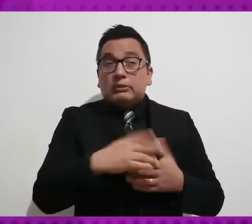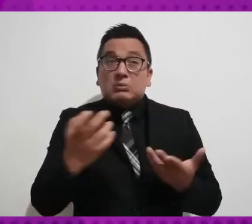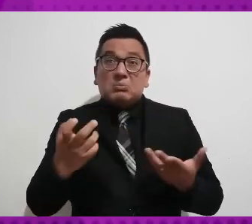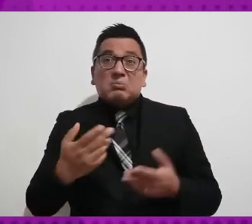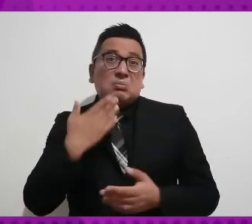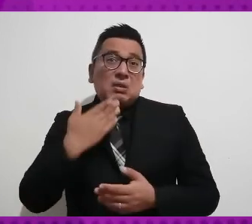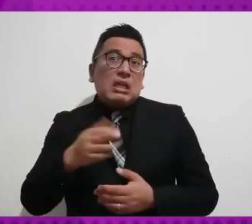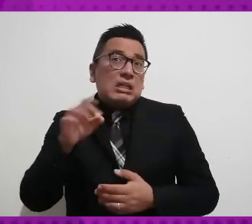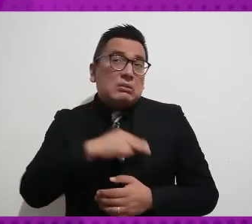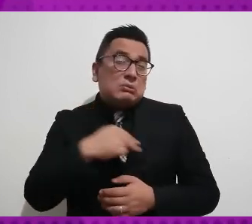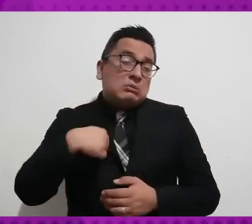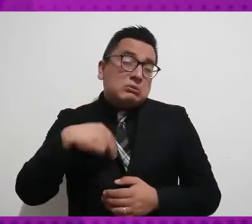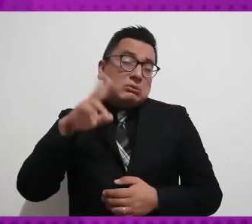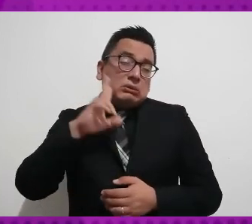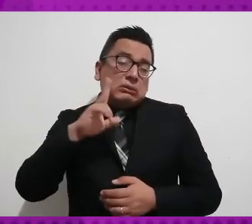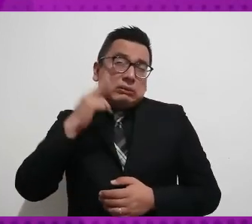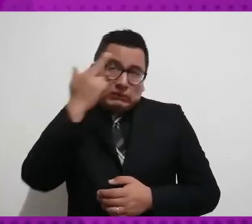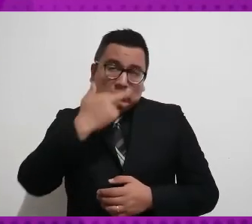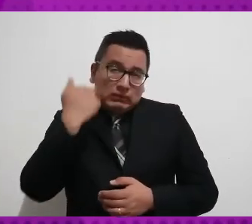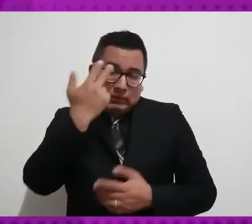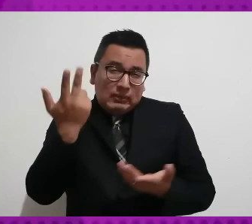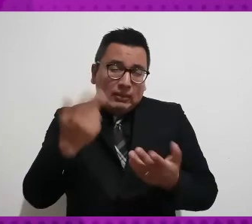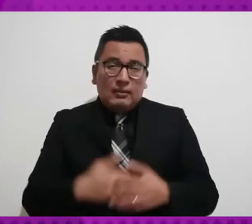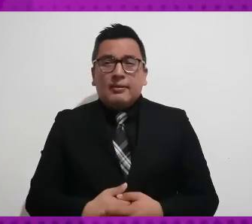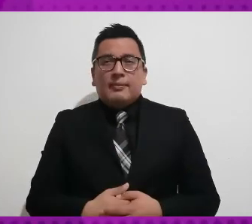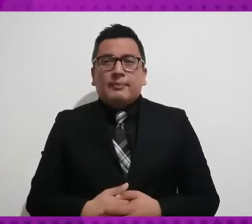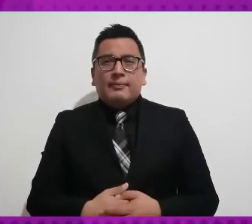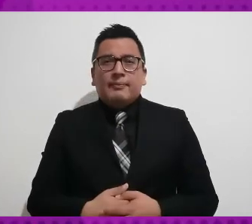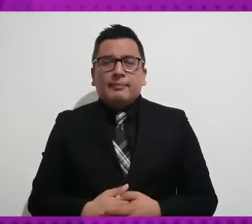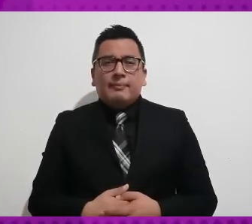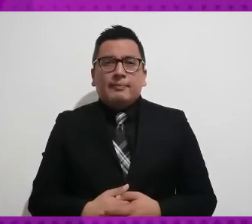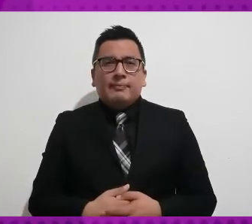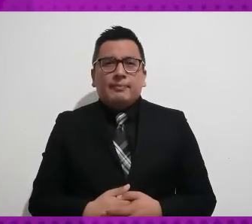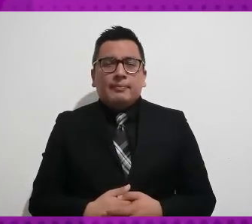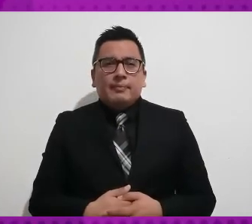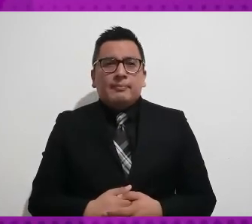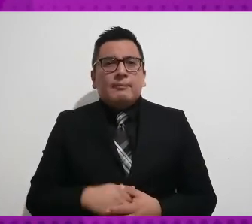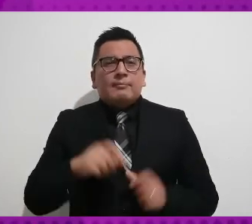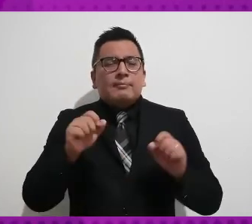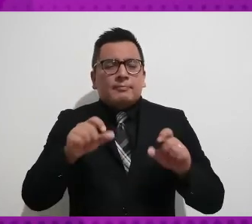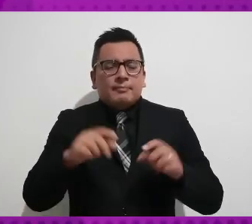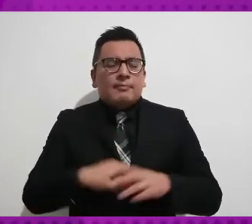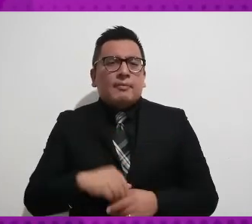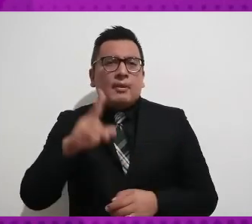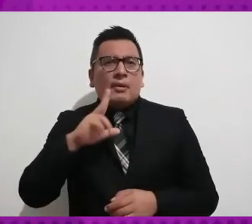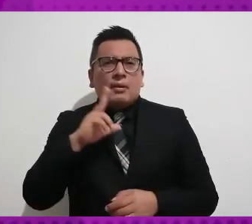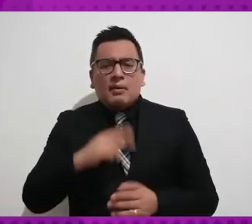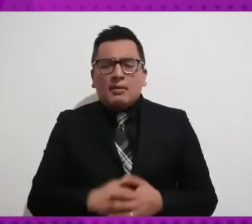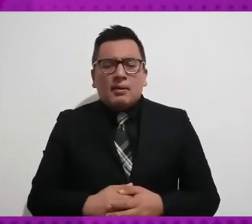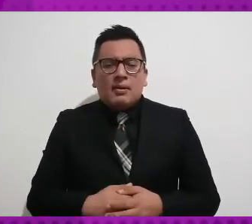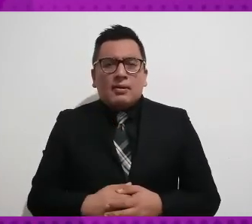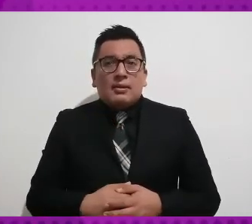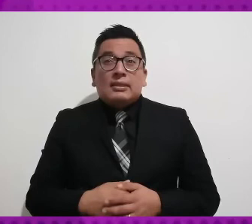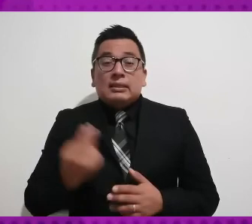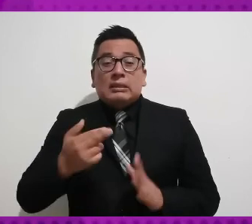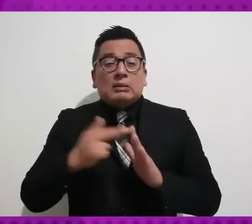órganos, lo que comentaba Carlos, el tema de presentar reformas que permitan ya y obliguen a los partidos y a los candidatos a